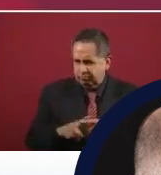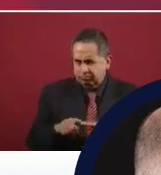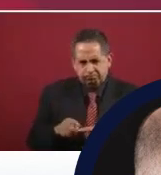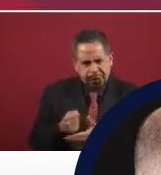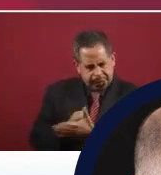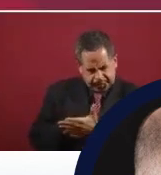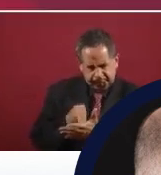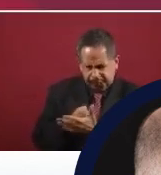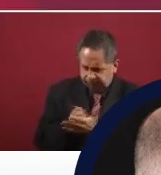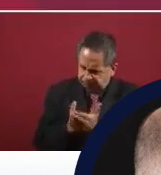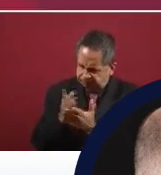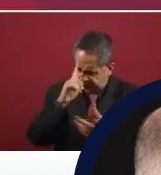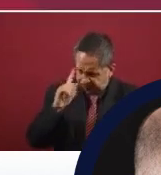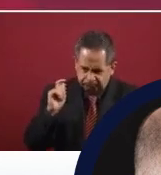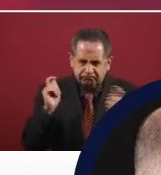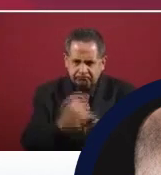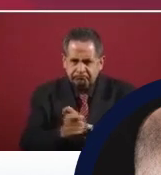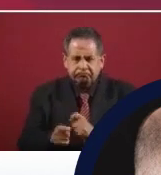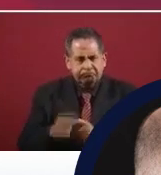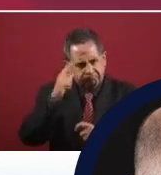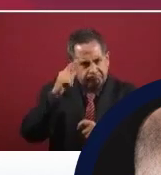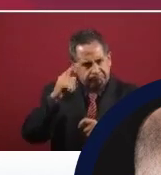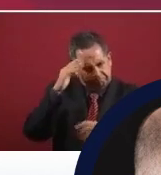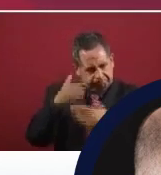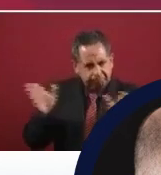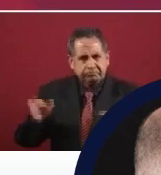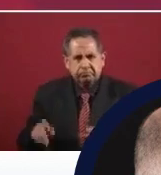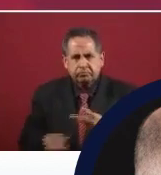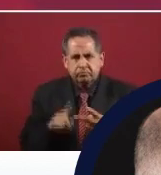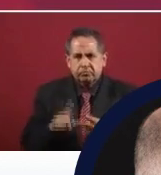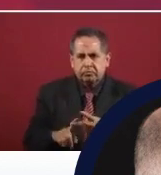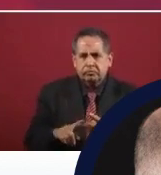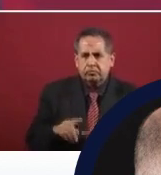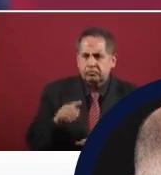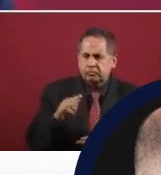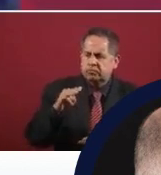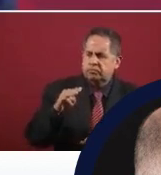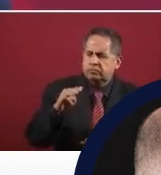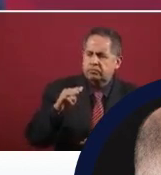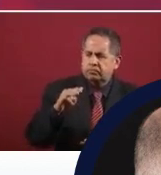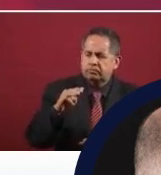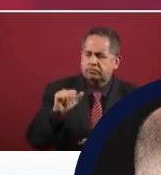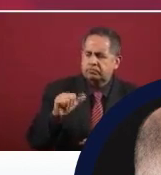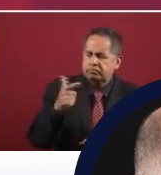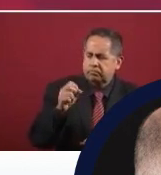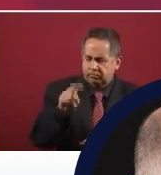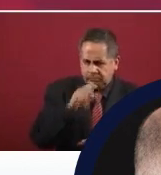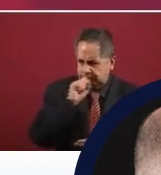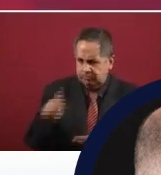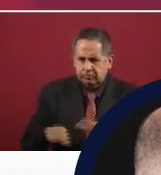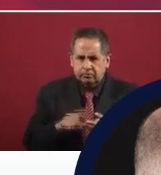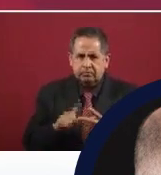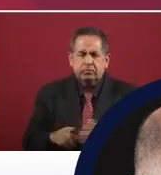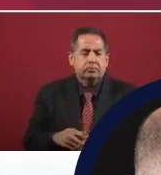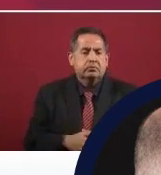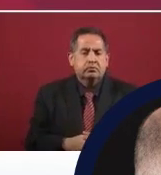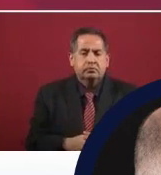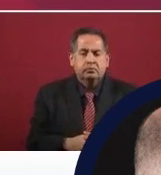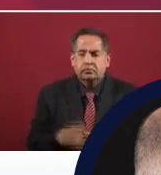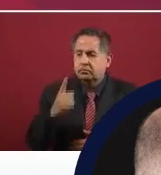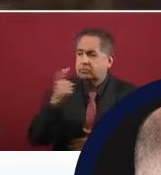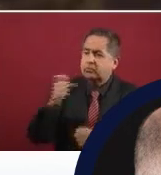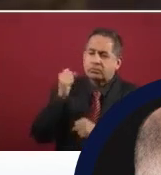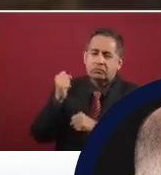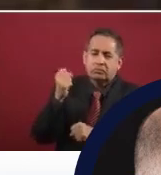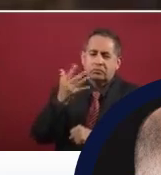de plástico, no sé, los trastos de plástico de este, ¿no? Platicando con la doña que le sirve,